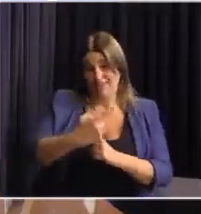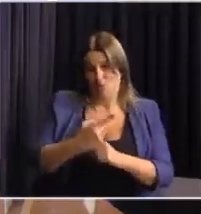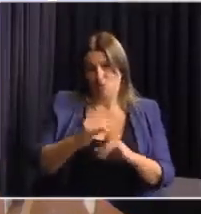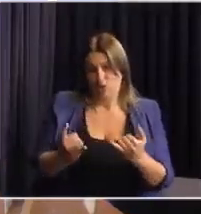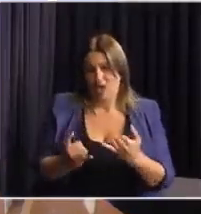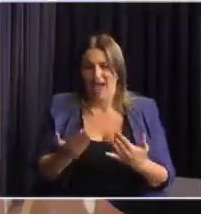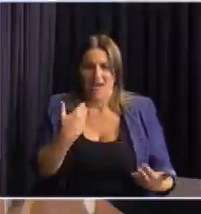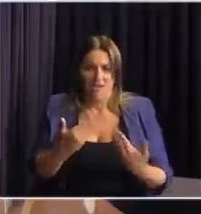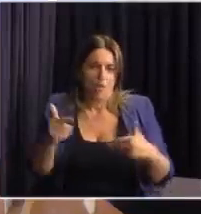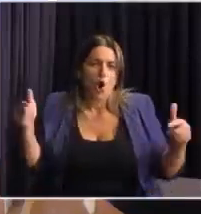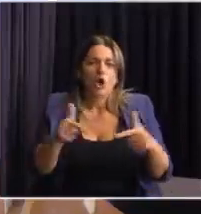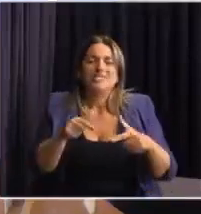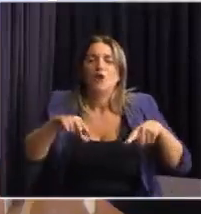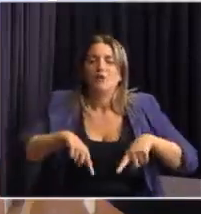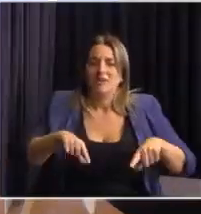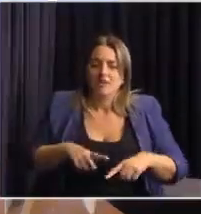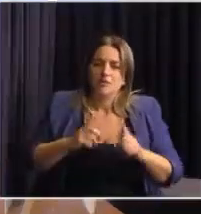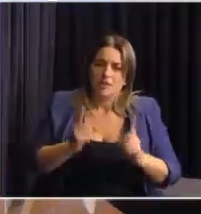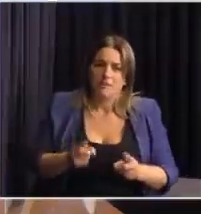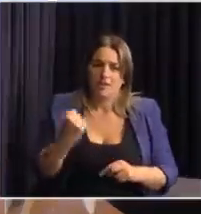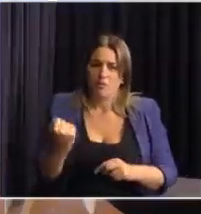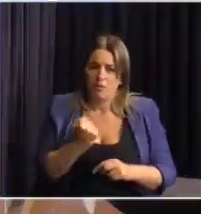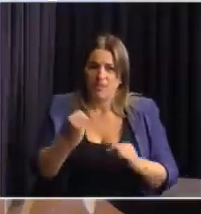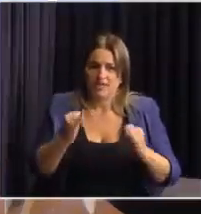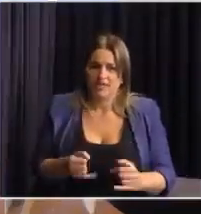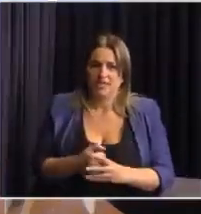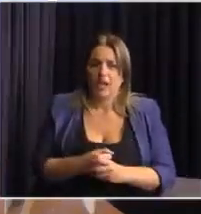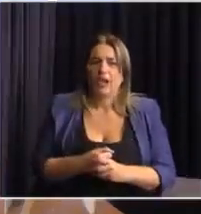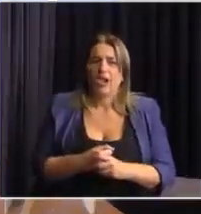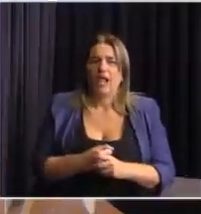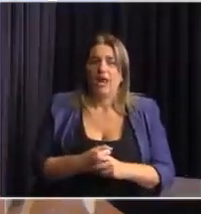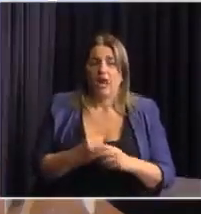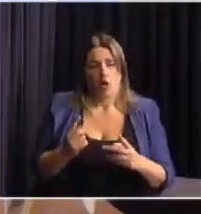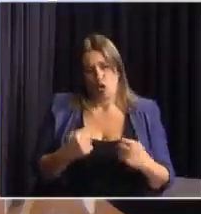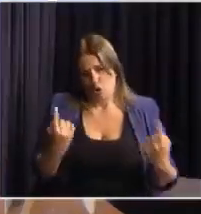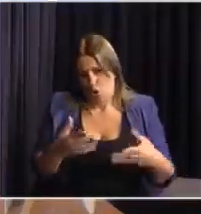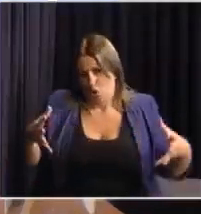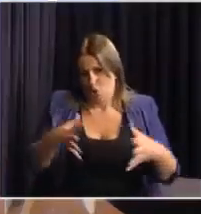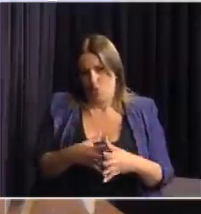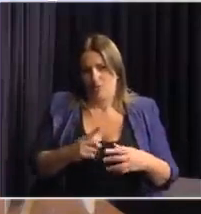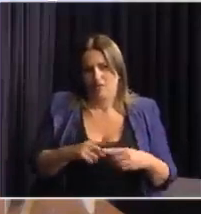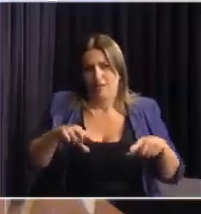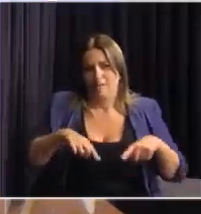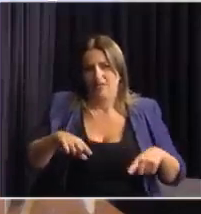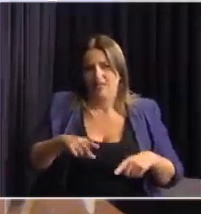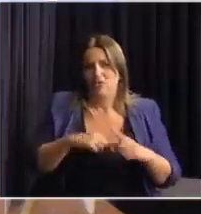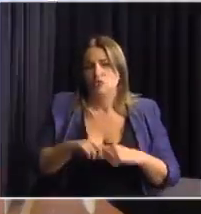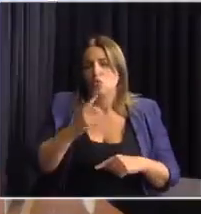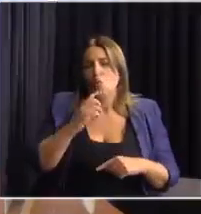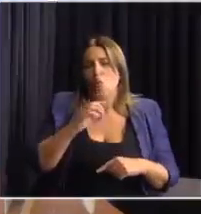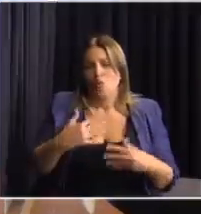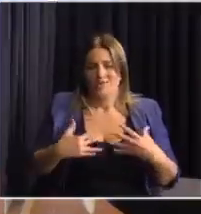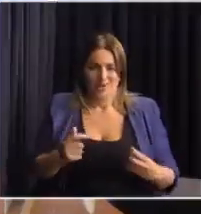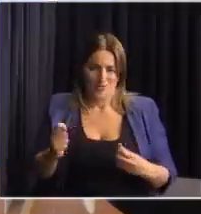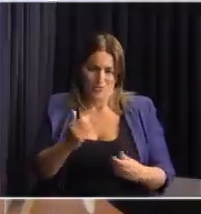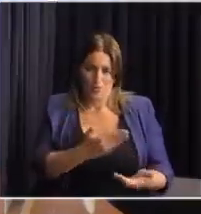hablamos en el Consejo de Ministros, que con todos los intervinientes, y está el ministro Salinas acá, es que la